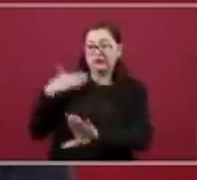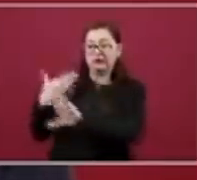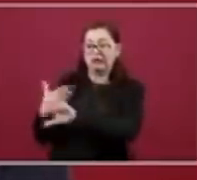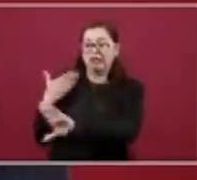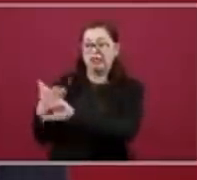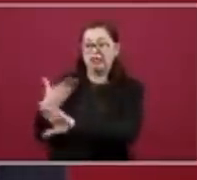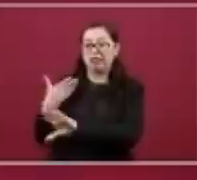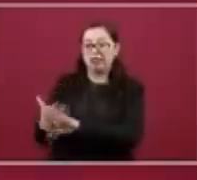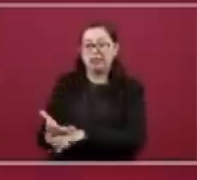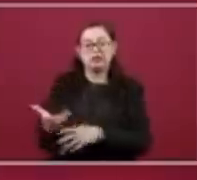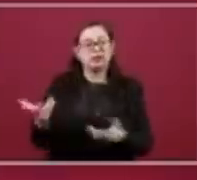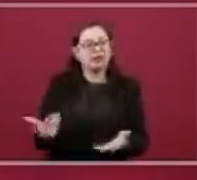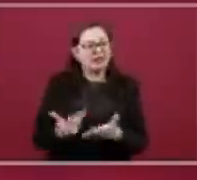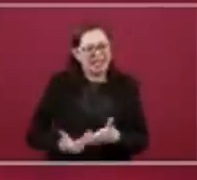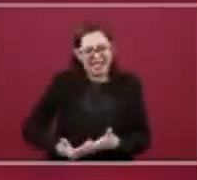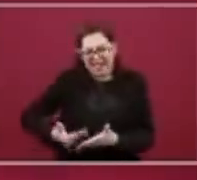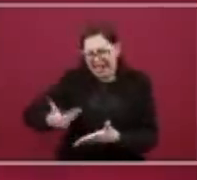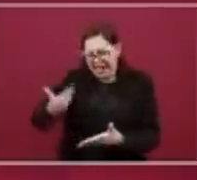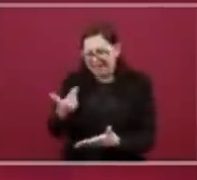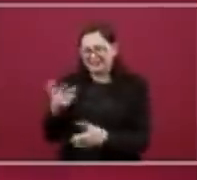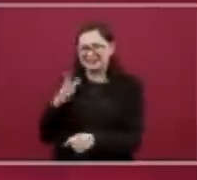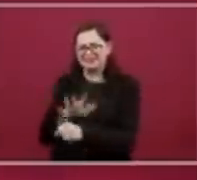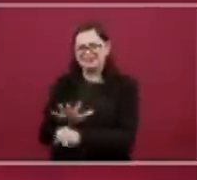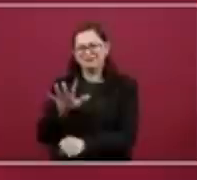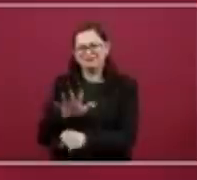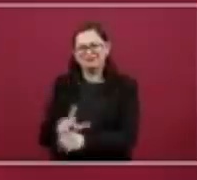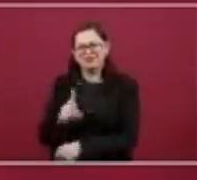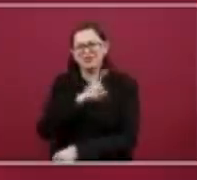éramos autosuficientes,